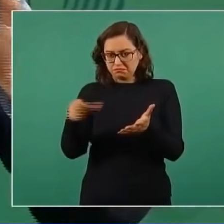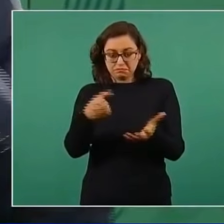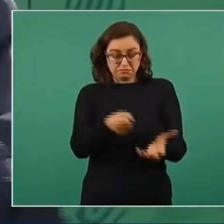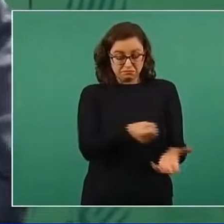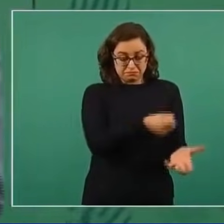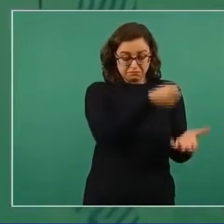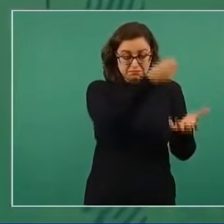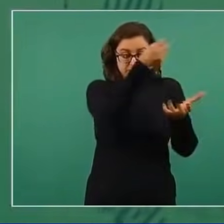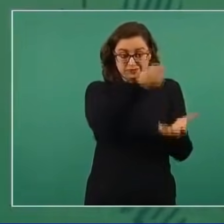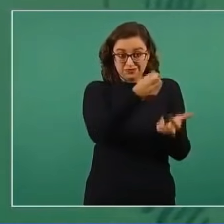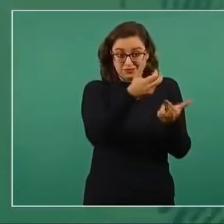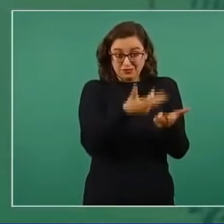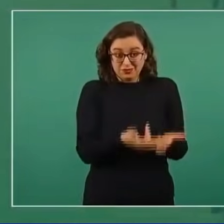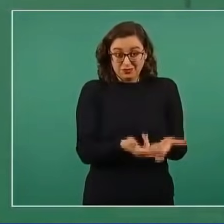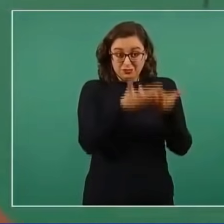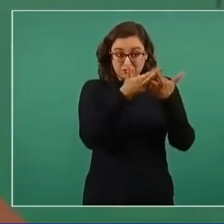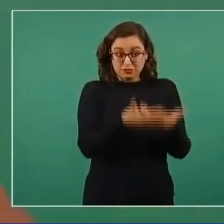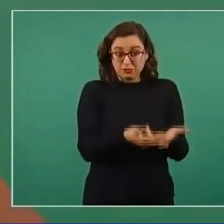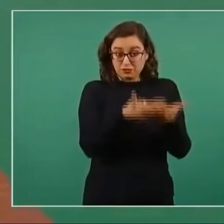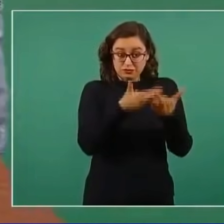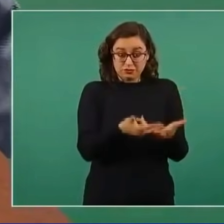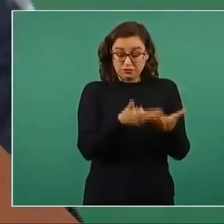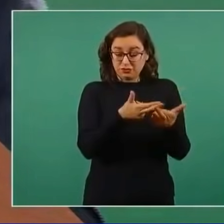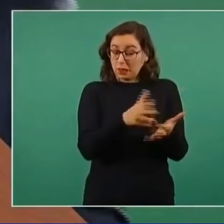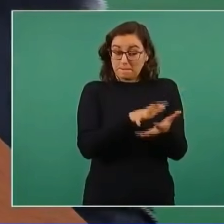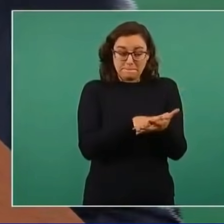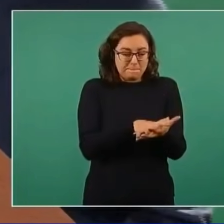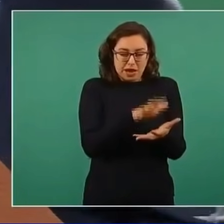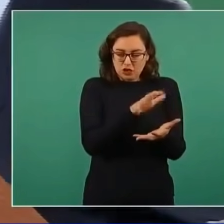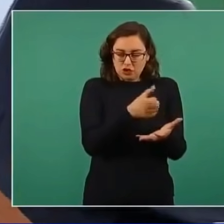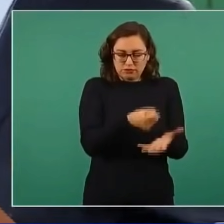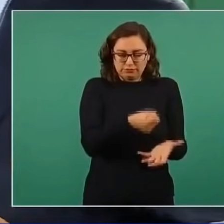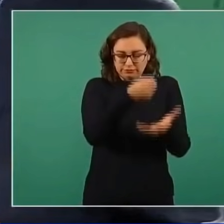una muy buena cantidad de dinero, la mayor parte